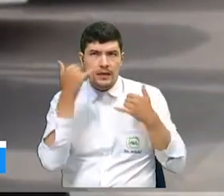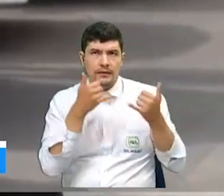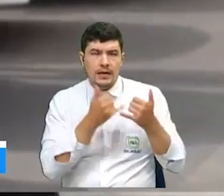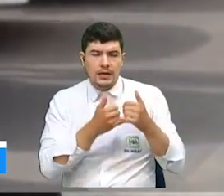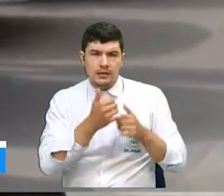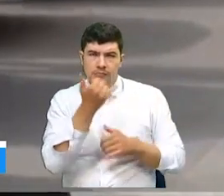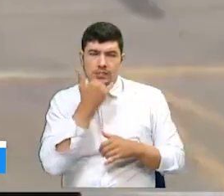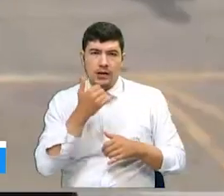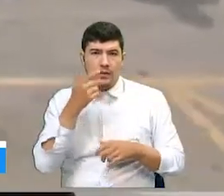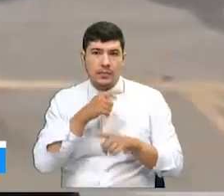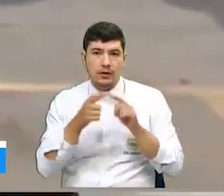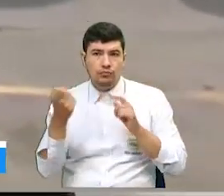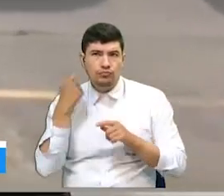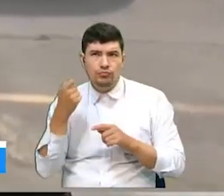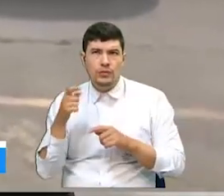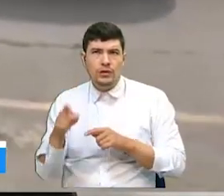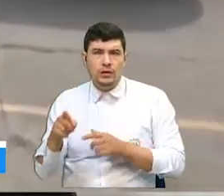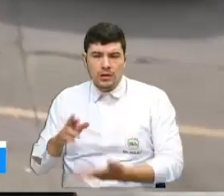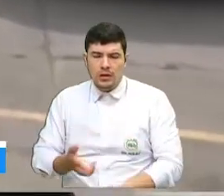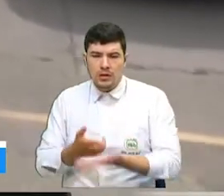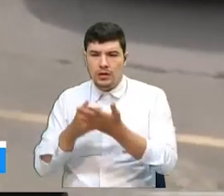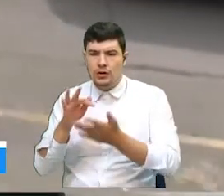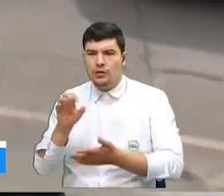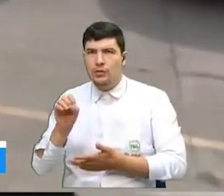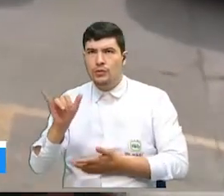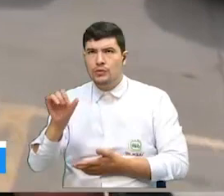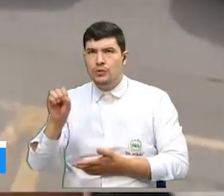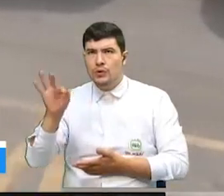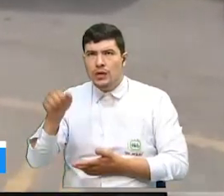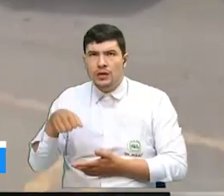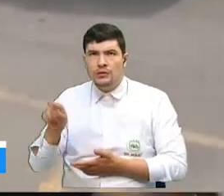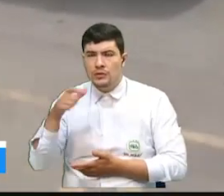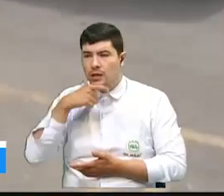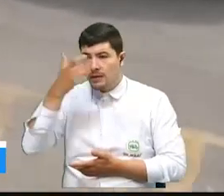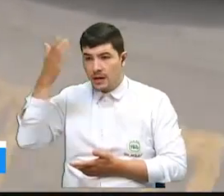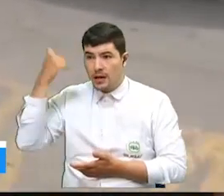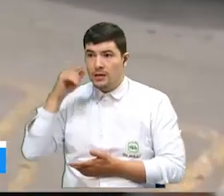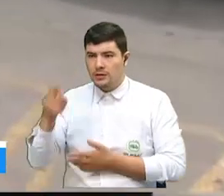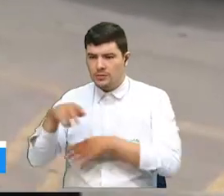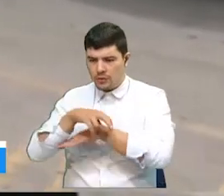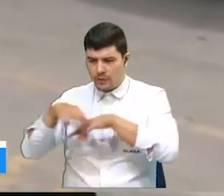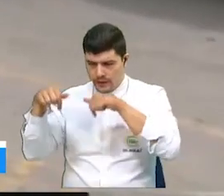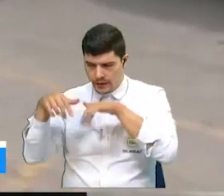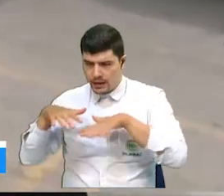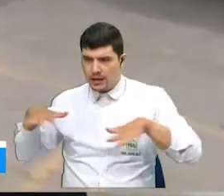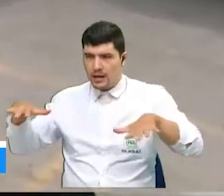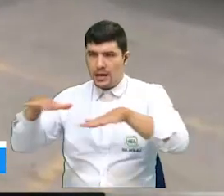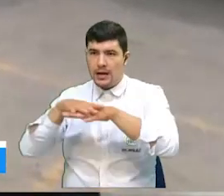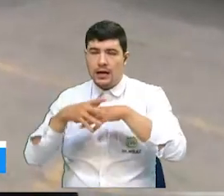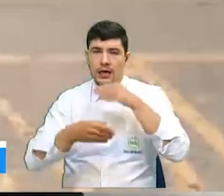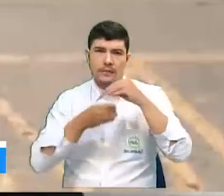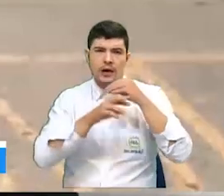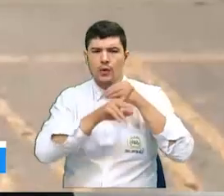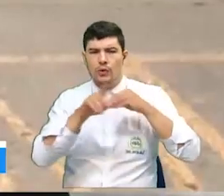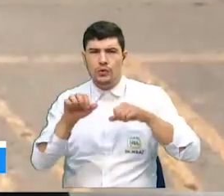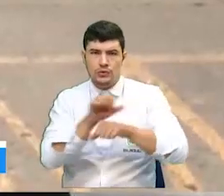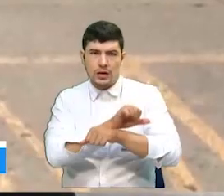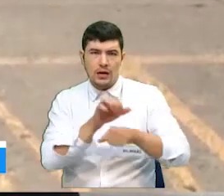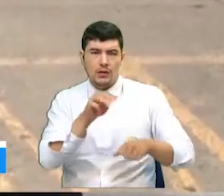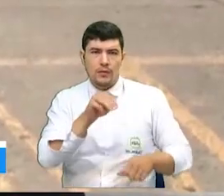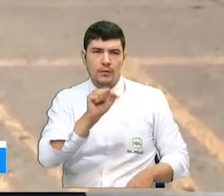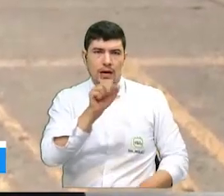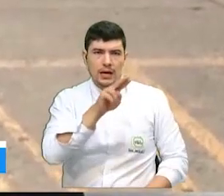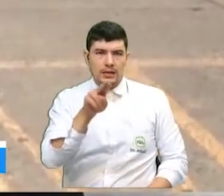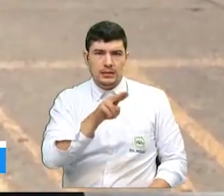más reciente recuperada fue una Toyota Fortuner blanca, que esta sí había sido robada en esta jurisdicción. Las otras son un Mazda